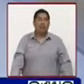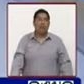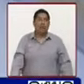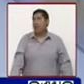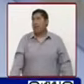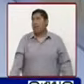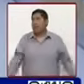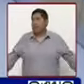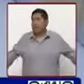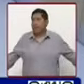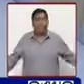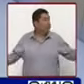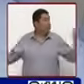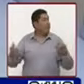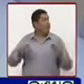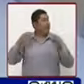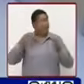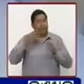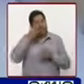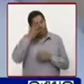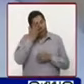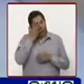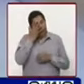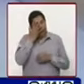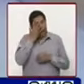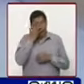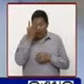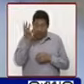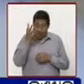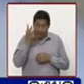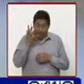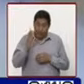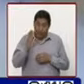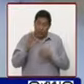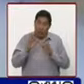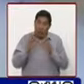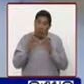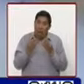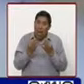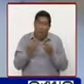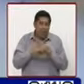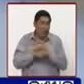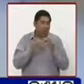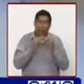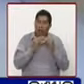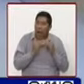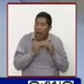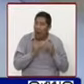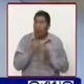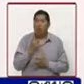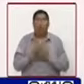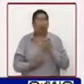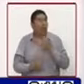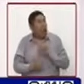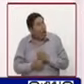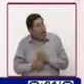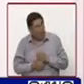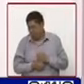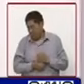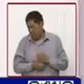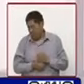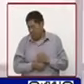Qué terrible, ¿no? Sí, terrible por muchas razones. Su familiar, alguien en quien seguramente confiaba, con quien